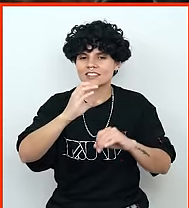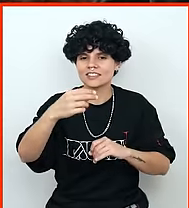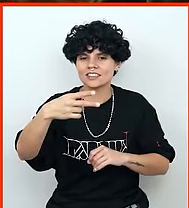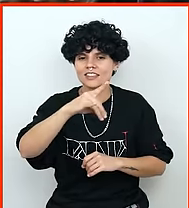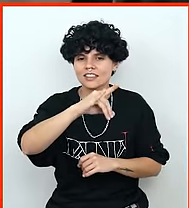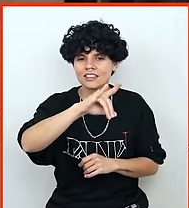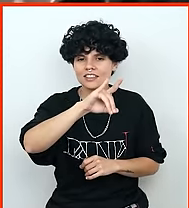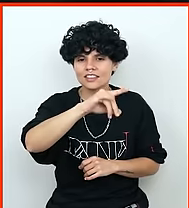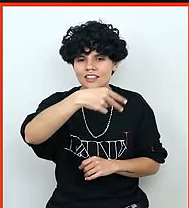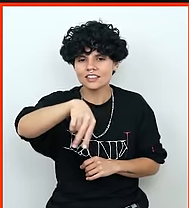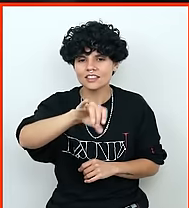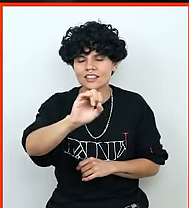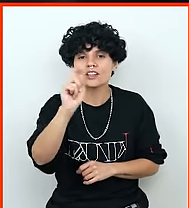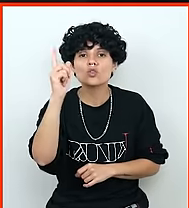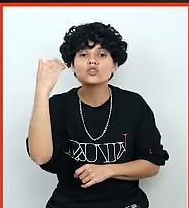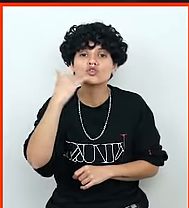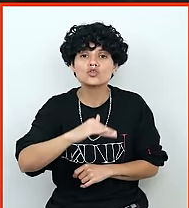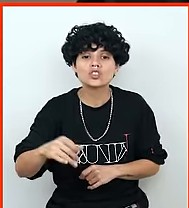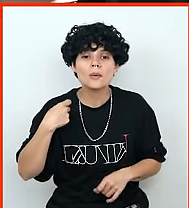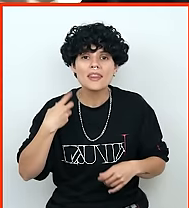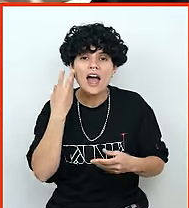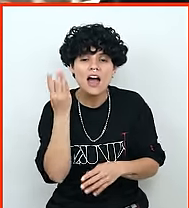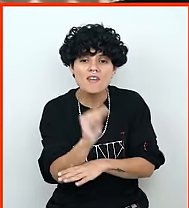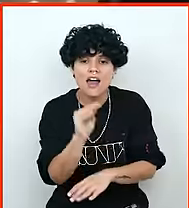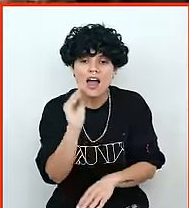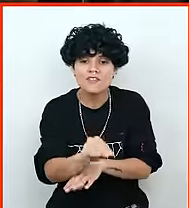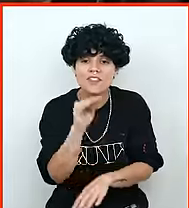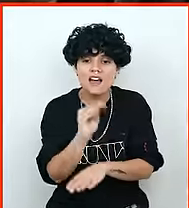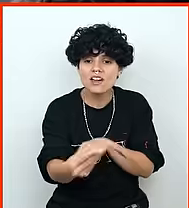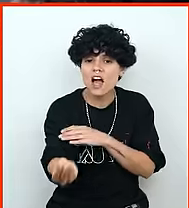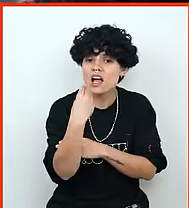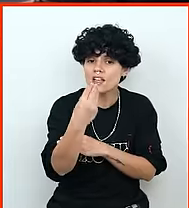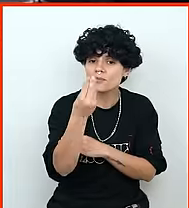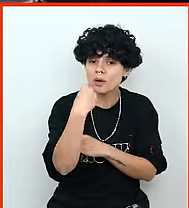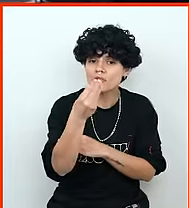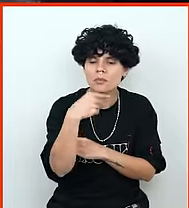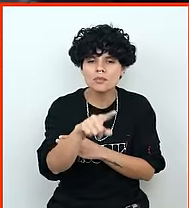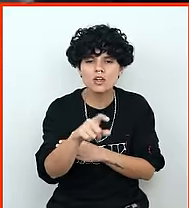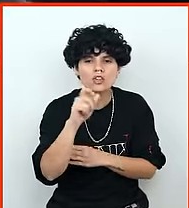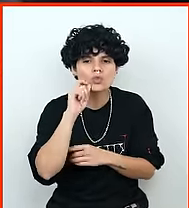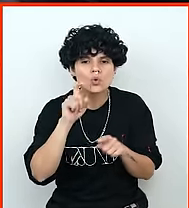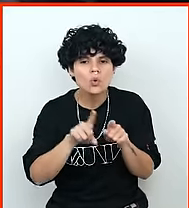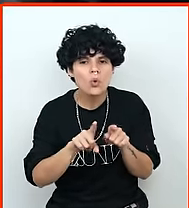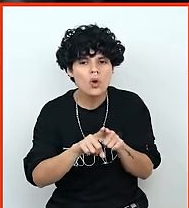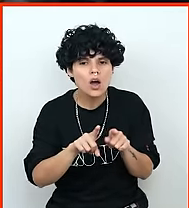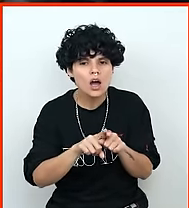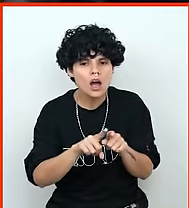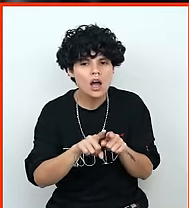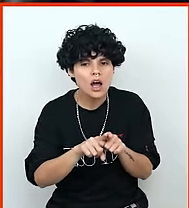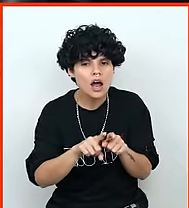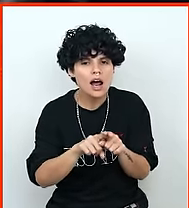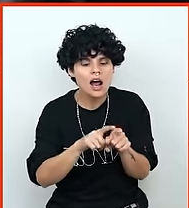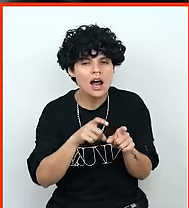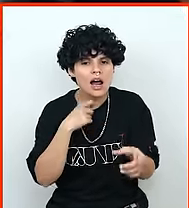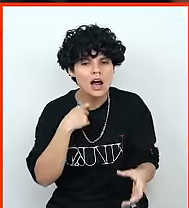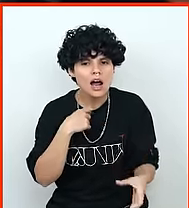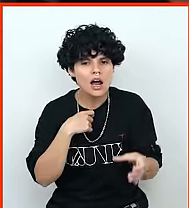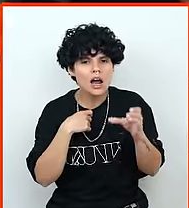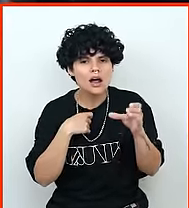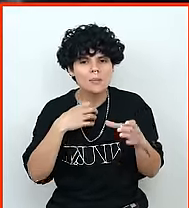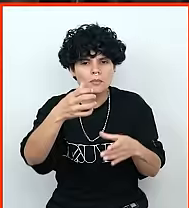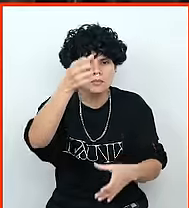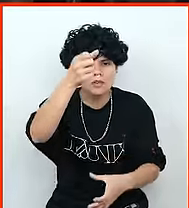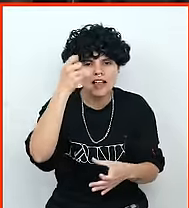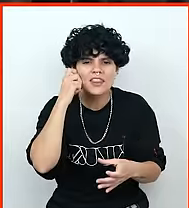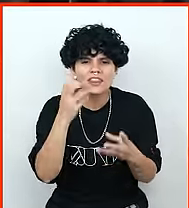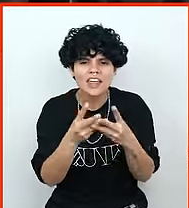¿ah? Mi mamá comía. Oye, mi abuela me daba esa weá cuando... Galletas de chuño, weón. No, ¿pero te dieron alguna vez esa weá? ¿Era como bolsa de plástico derretida? Weón, ¿el chuño